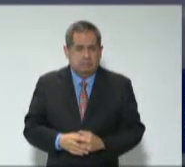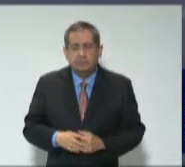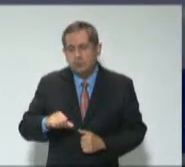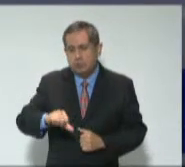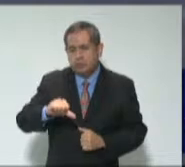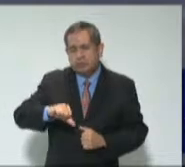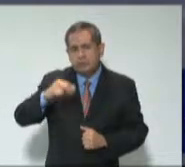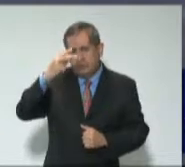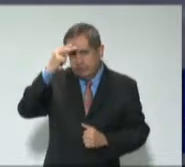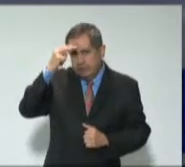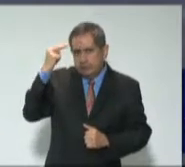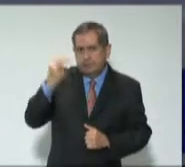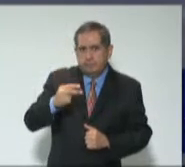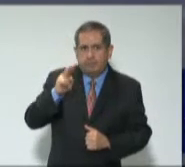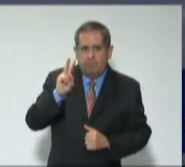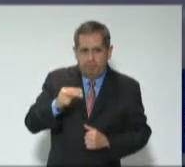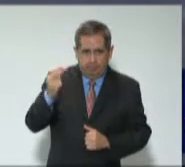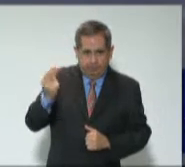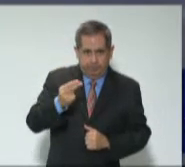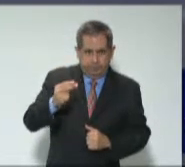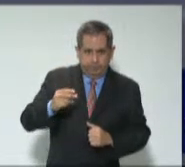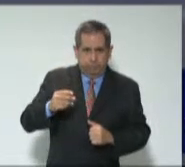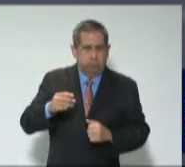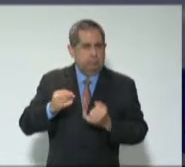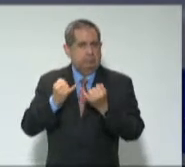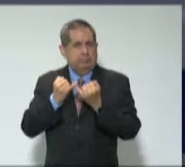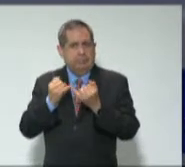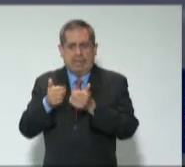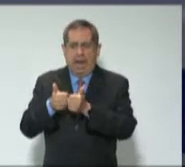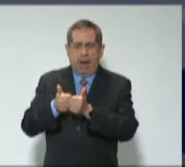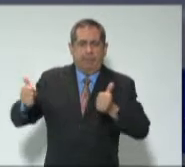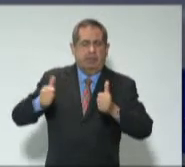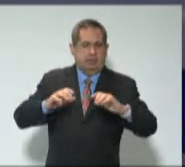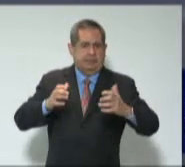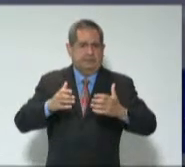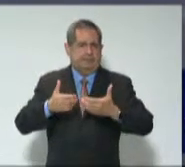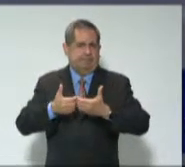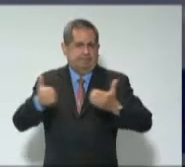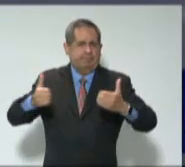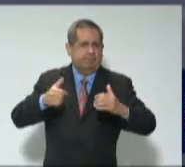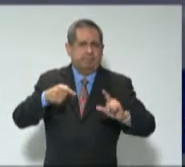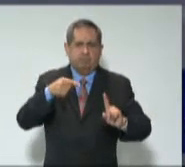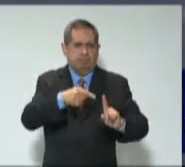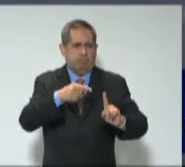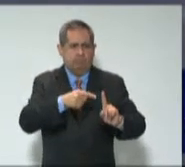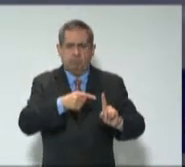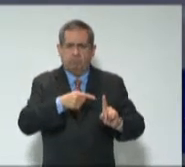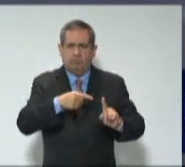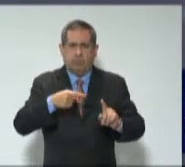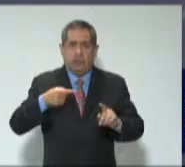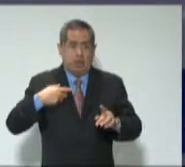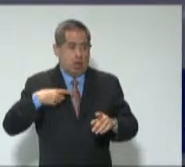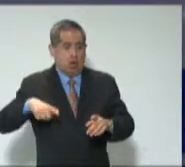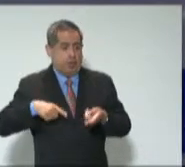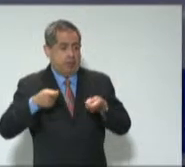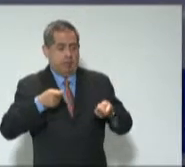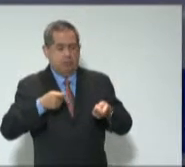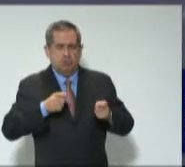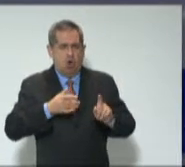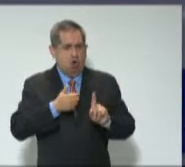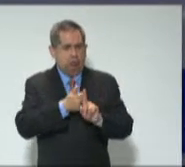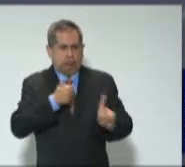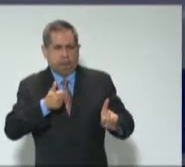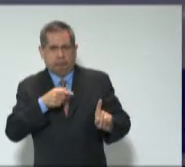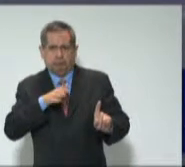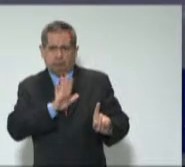México requiere de organismos autónomos y que desde el senado creemos plenamente